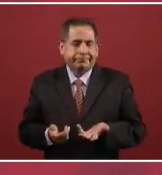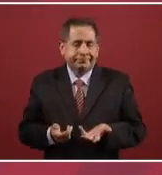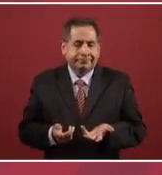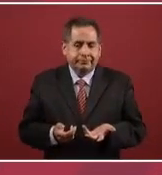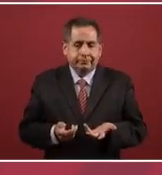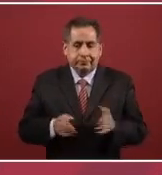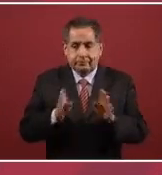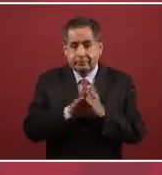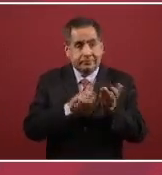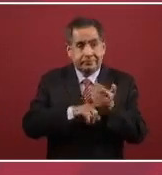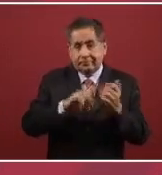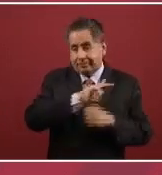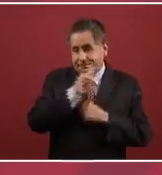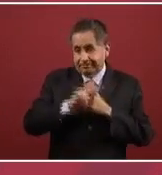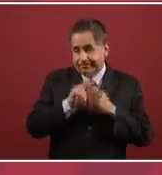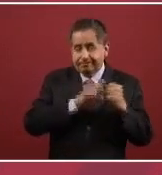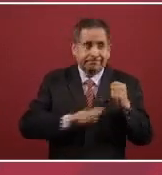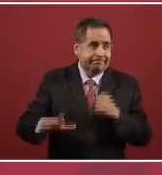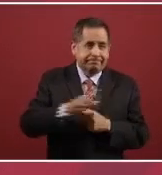en el país.